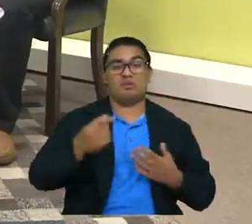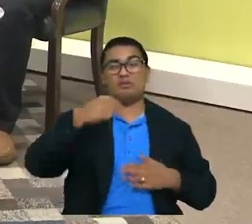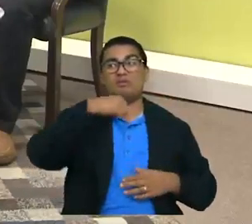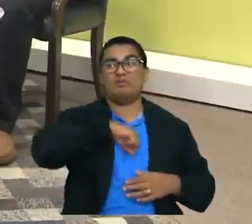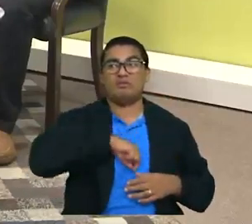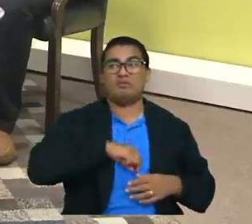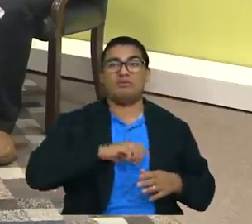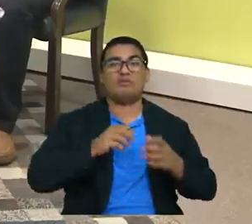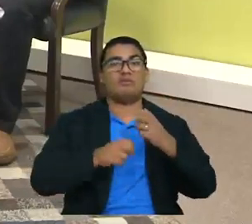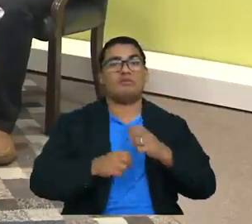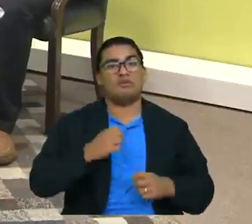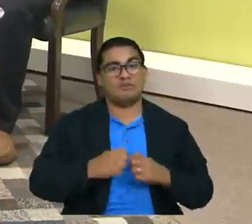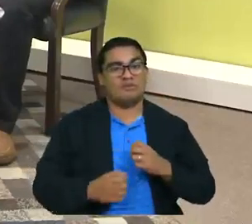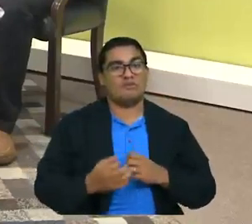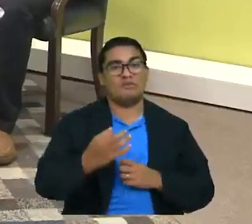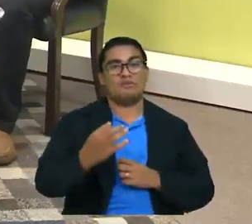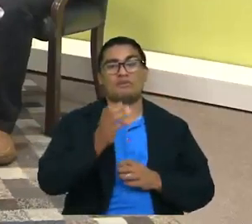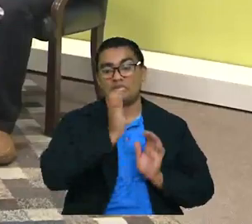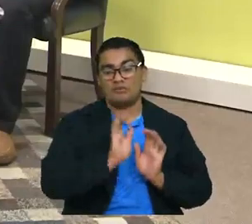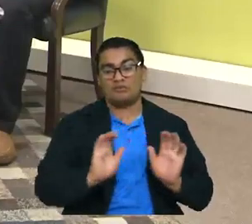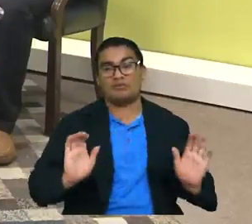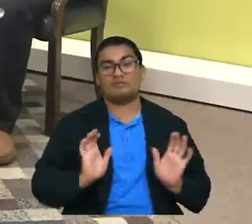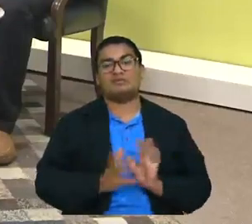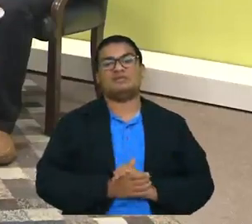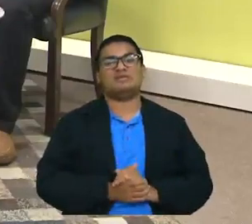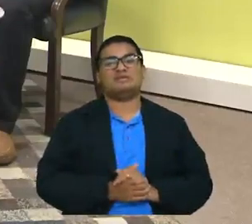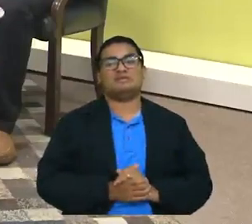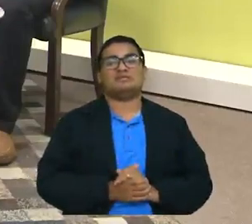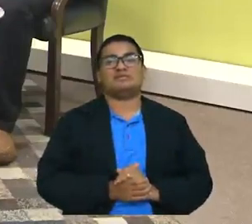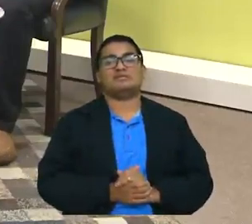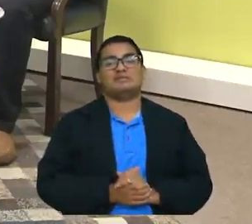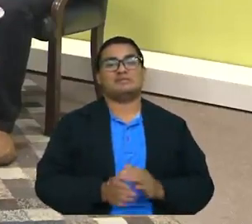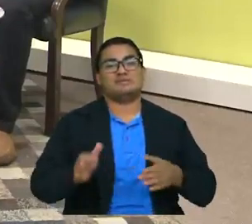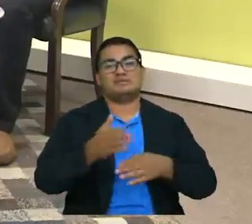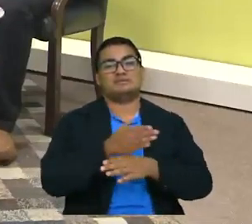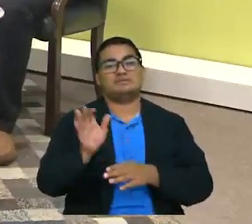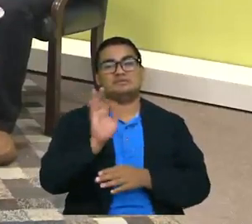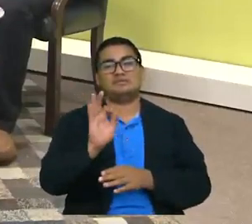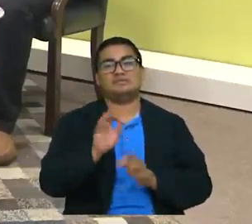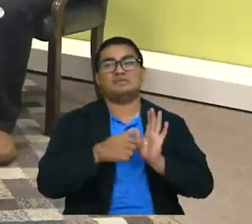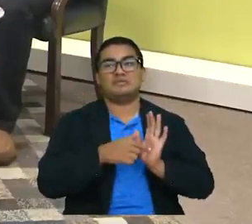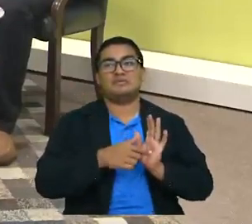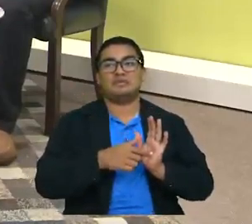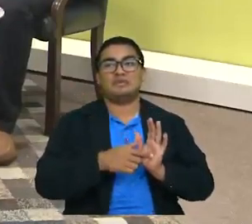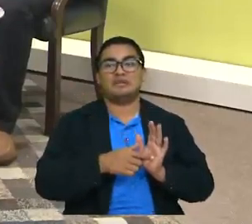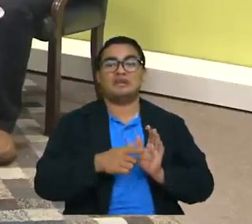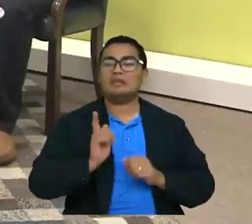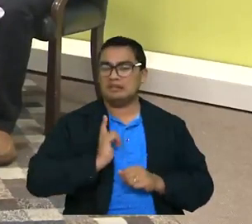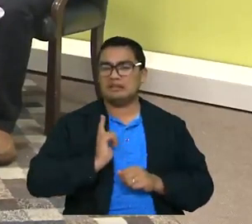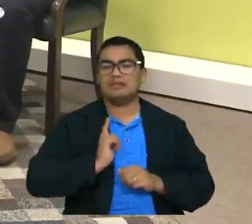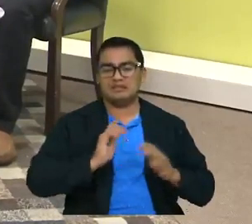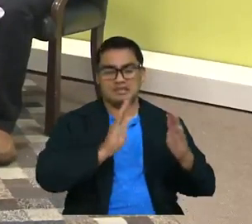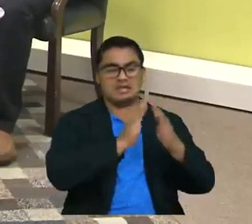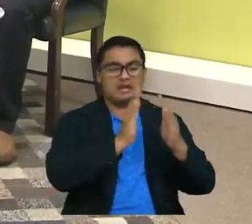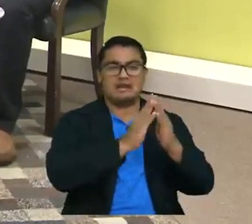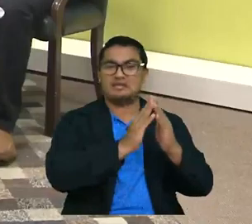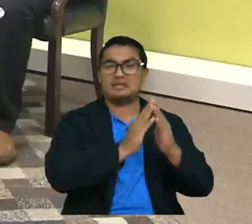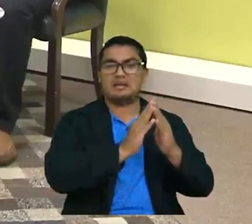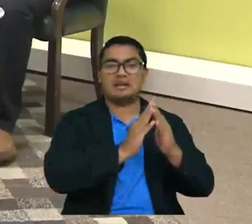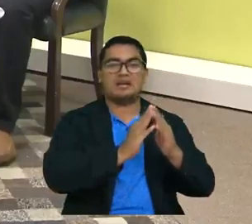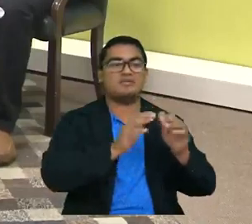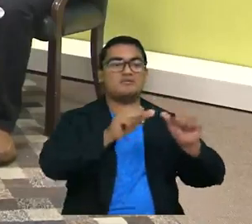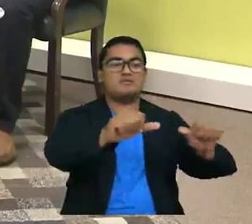te provoque complicaciones, más en los niños. Obviamente hay factores externos también, doctor, como los animalitos que tenemos en la casa. Es muy común en